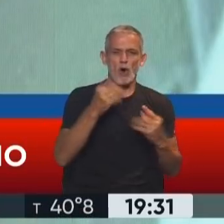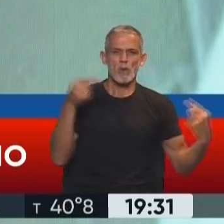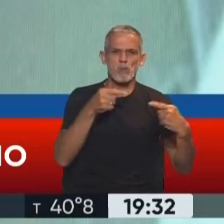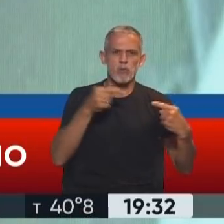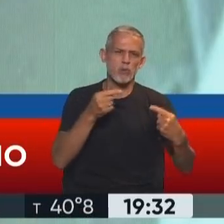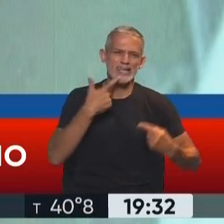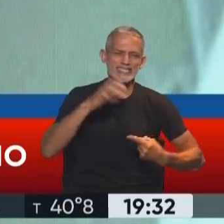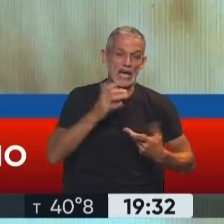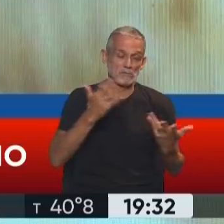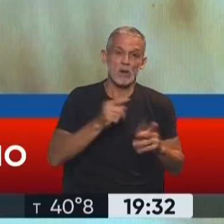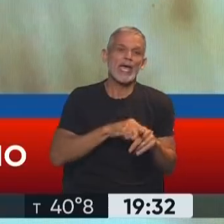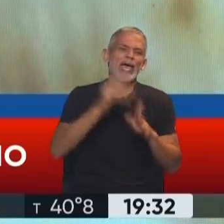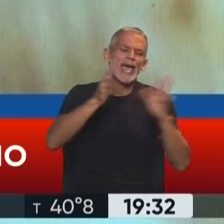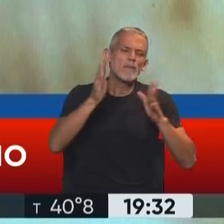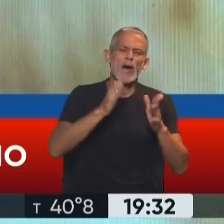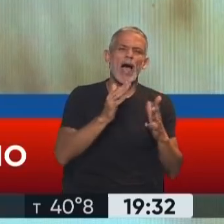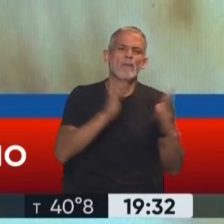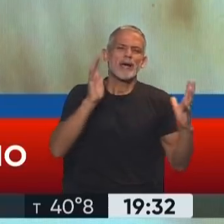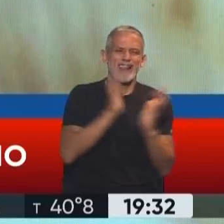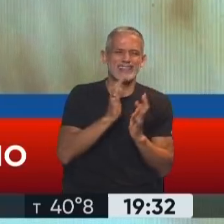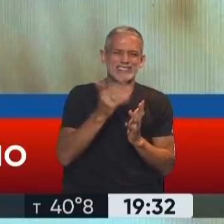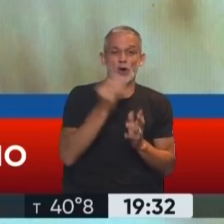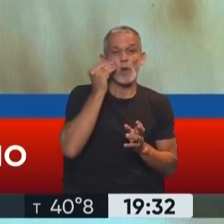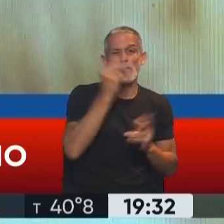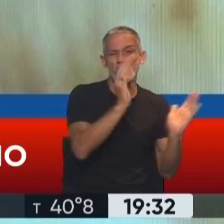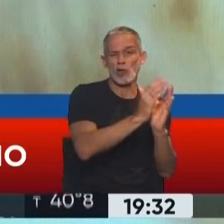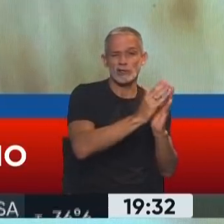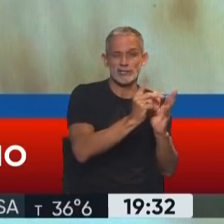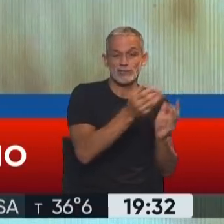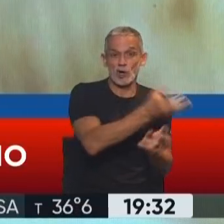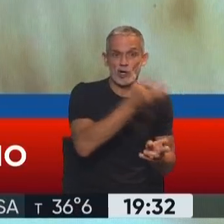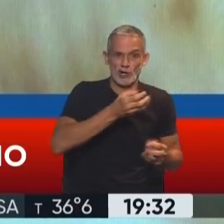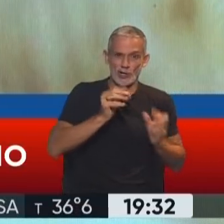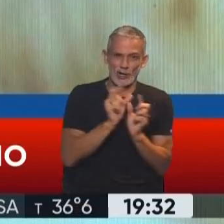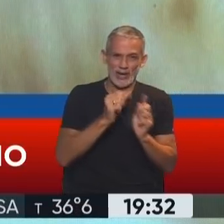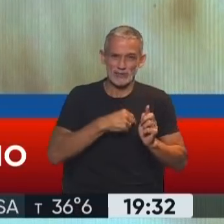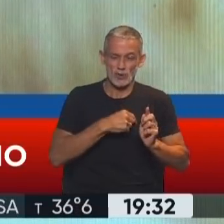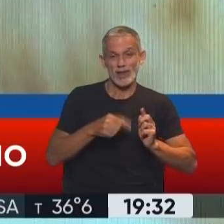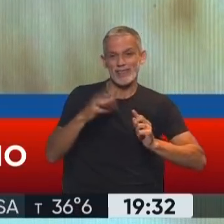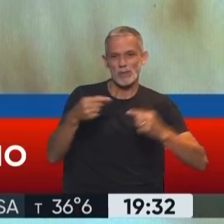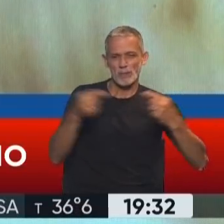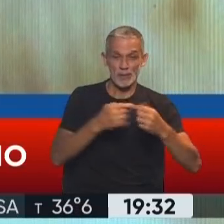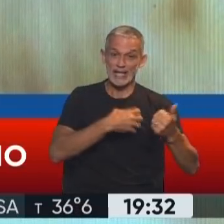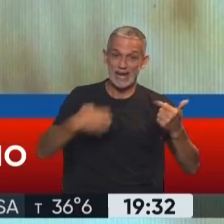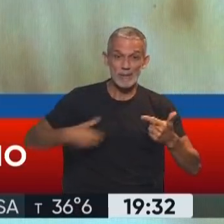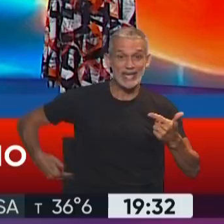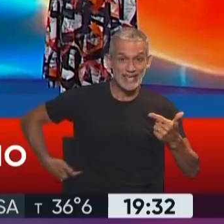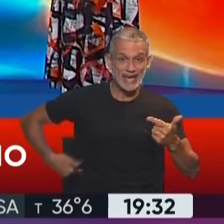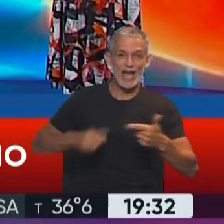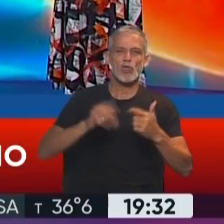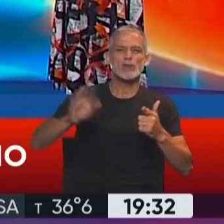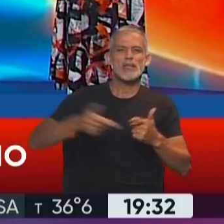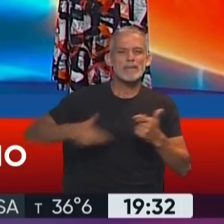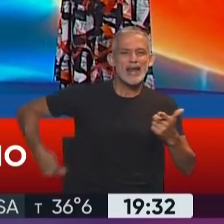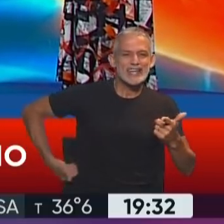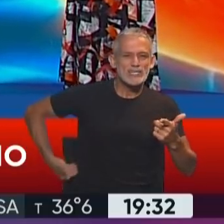incompatibilidad? En esa época por el tema de tamaño. Claro. El problema después fue la compatibilidad. Después vinieron trasplantes de hígado, trasplantes de riñón en la